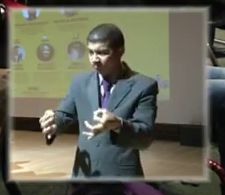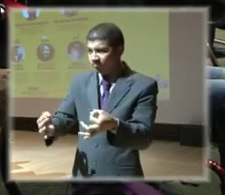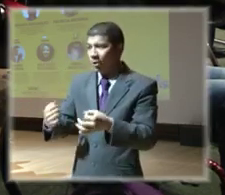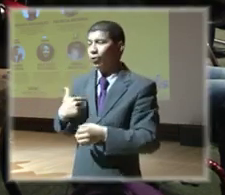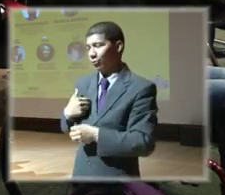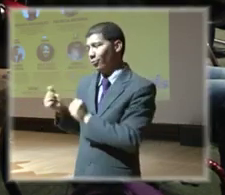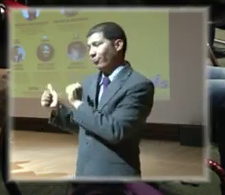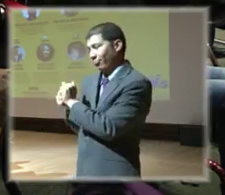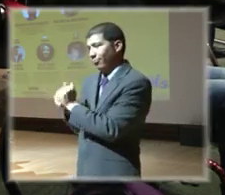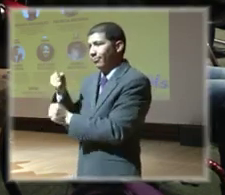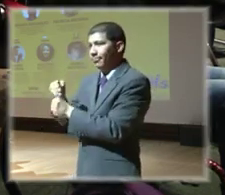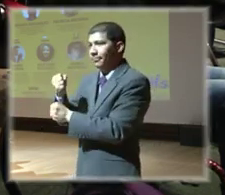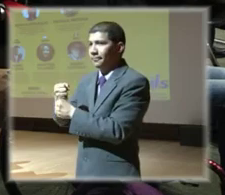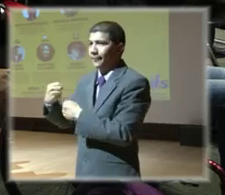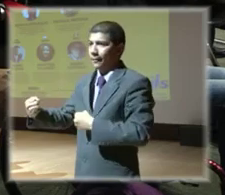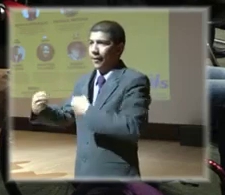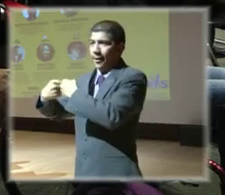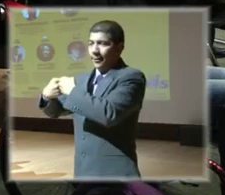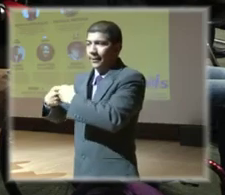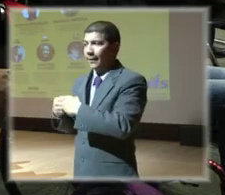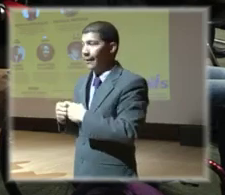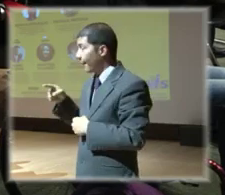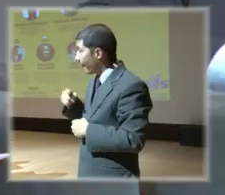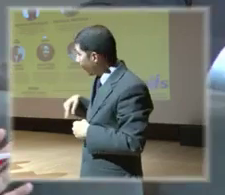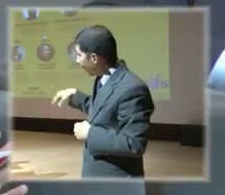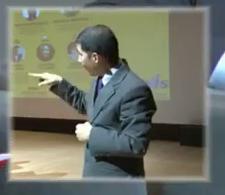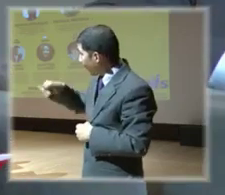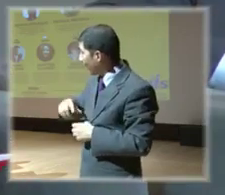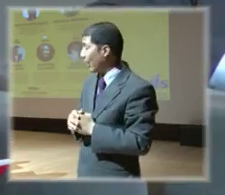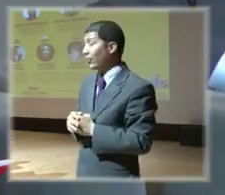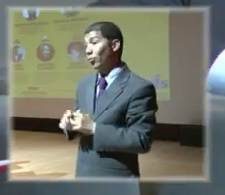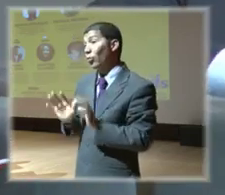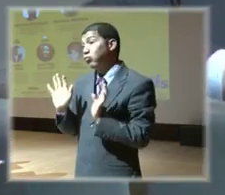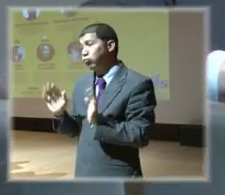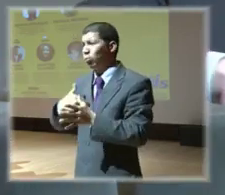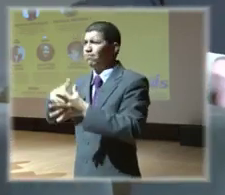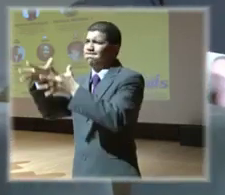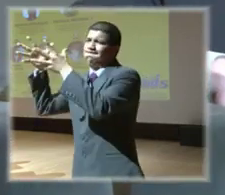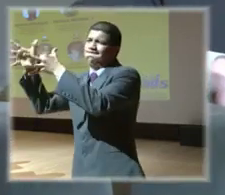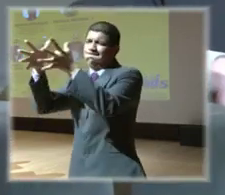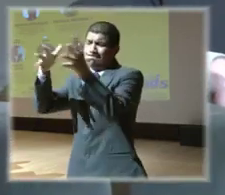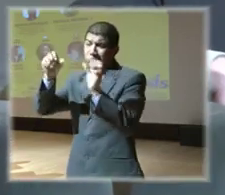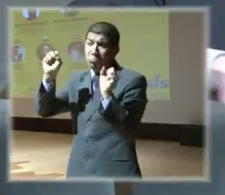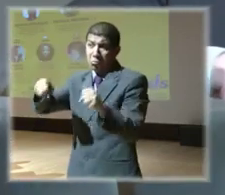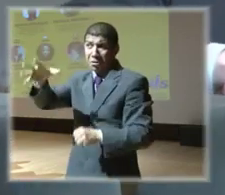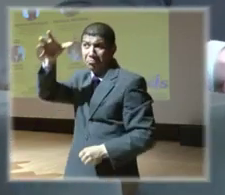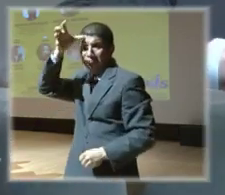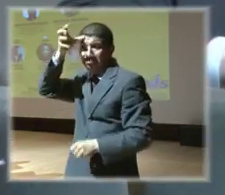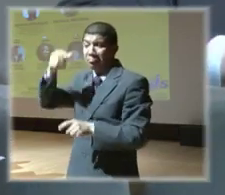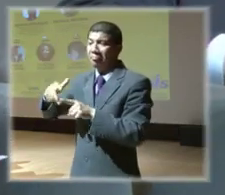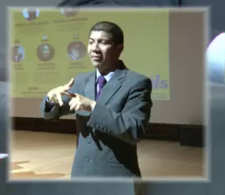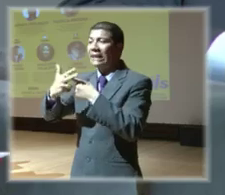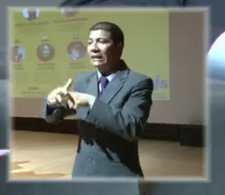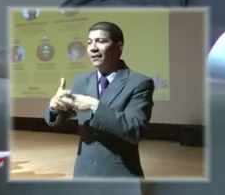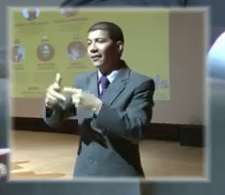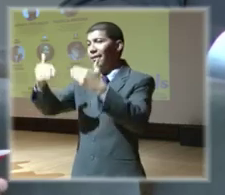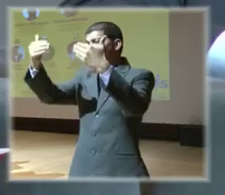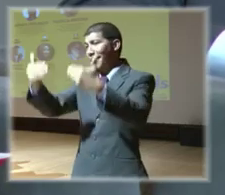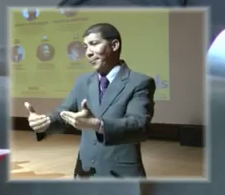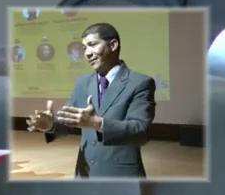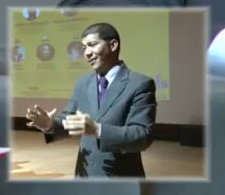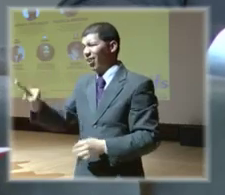en alianza. Cada una de ellas podría hacer un taller de 3 días sobre capacidad jurídica, así que nuestro reto hoy es